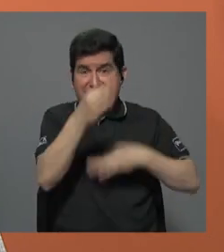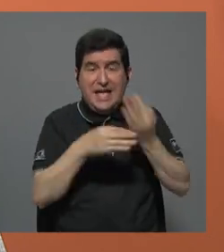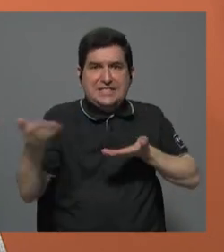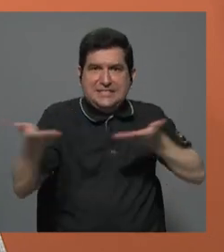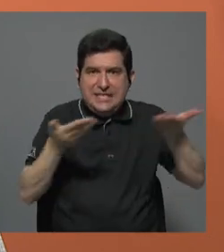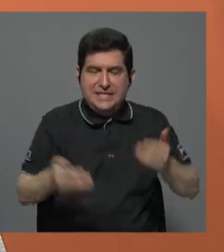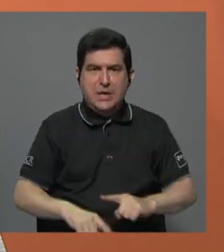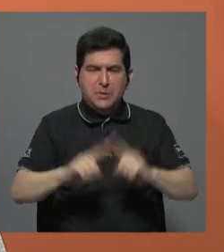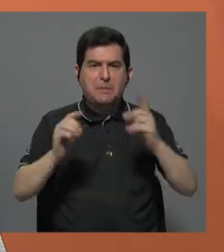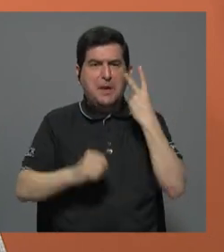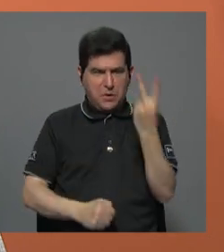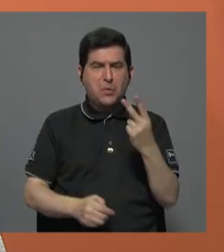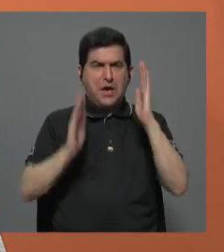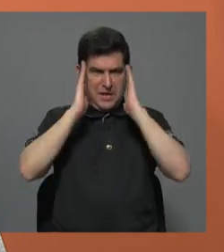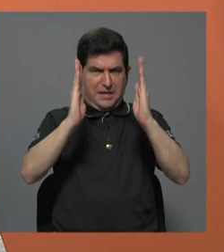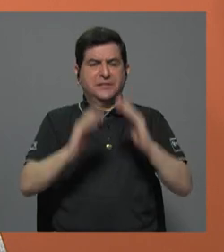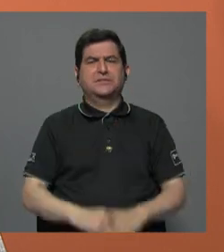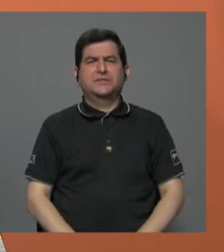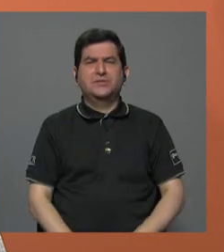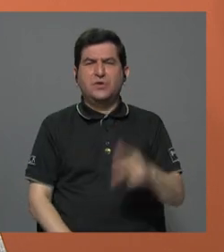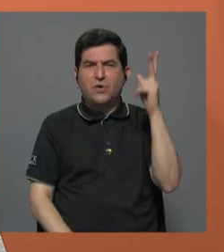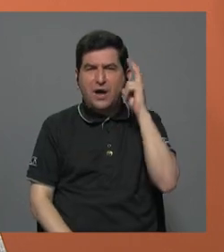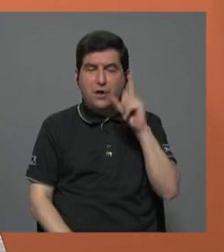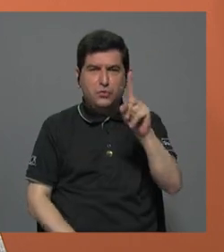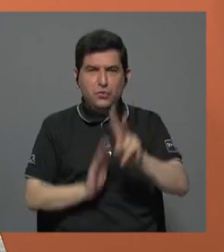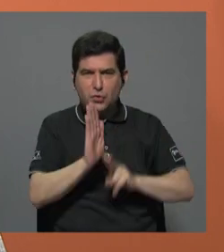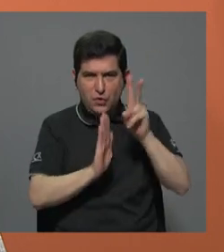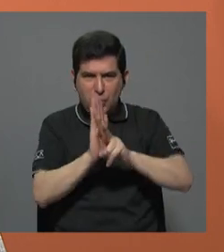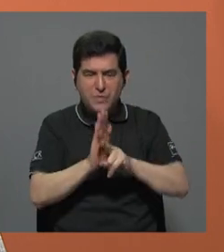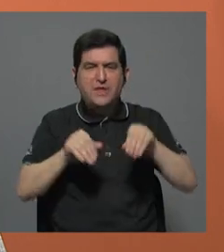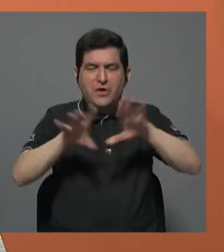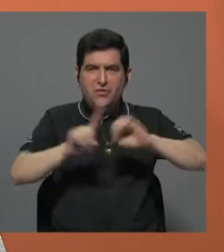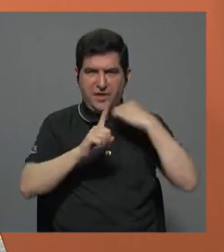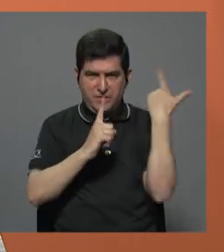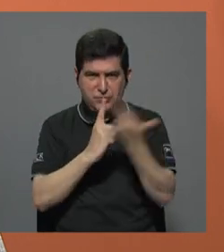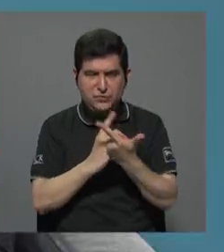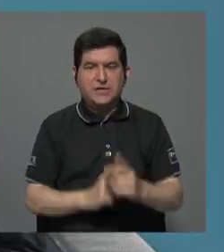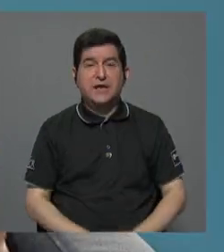servicios vamos a verlo y escucharlo es un audio de un vídeo que publicamos